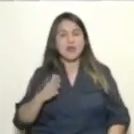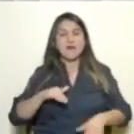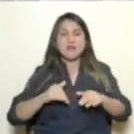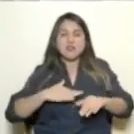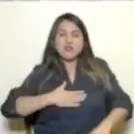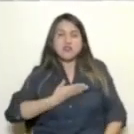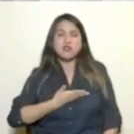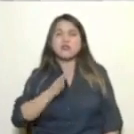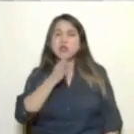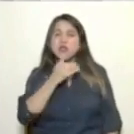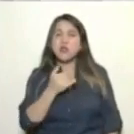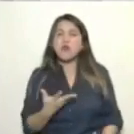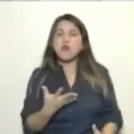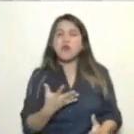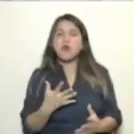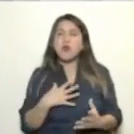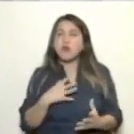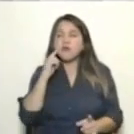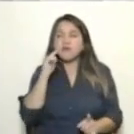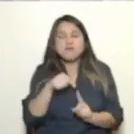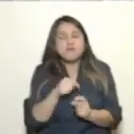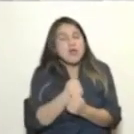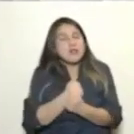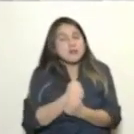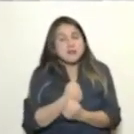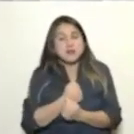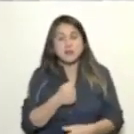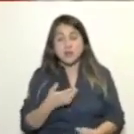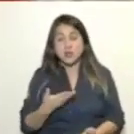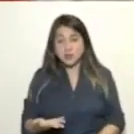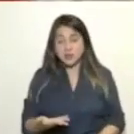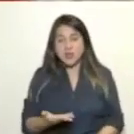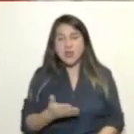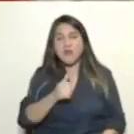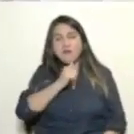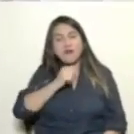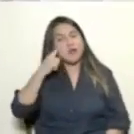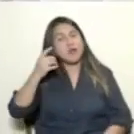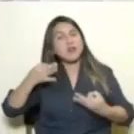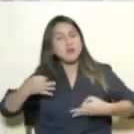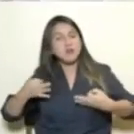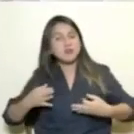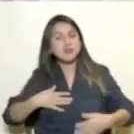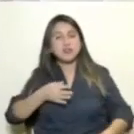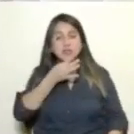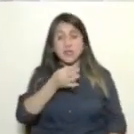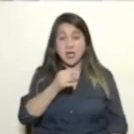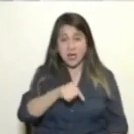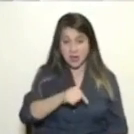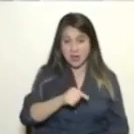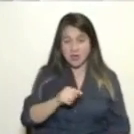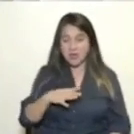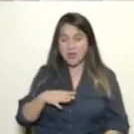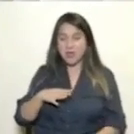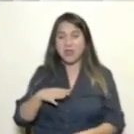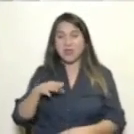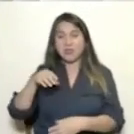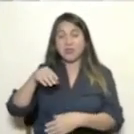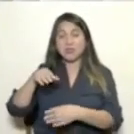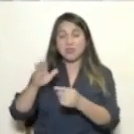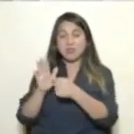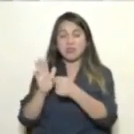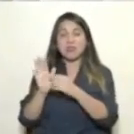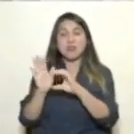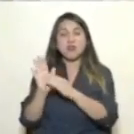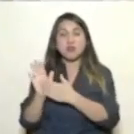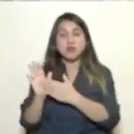no hay pasión porque no se lo creen. Entonces aquí lo que usted dice, o sea, es muy falta cierto. Convicción. Yo acá diría, mire señor, dentro de la Constitución,